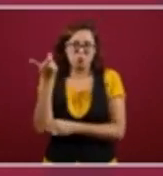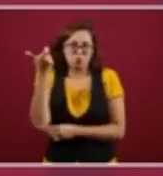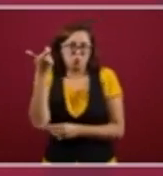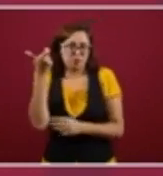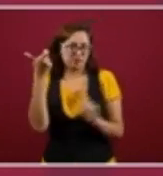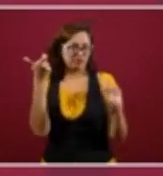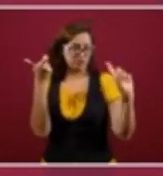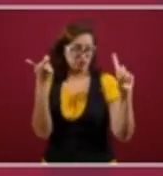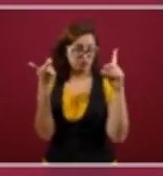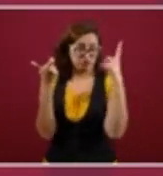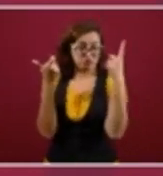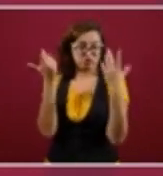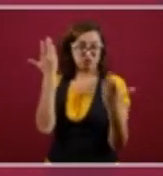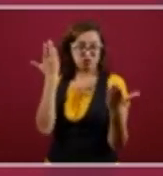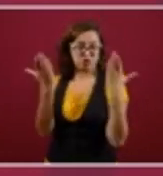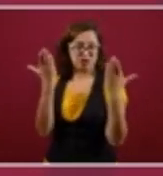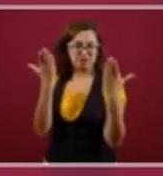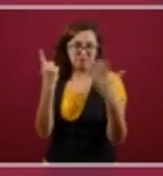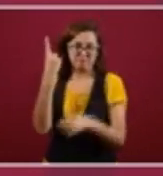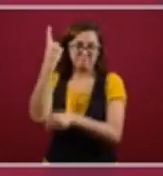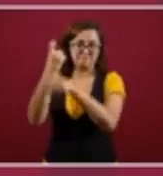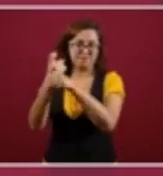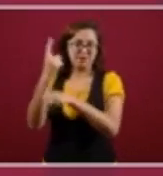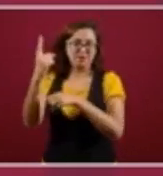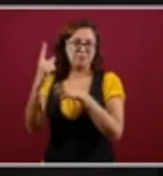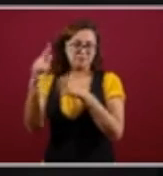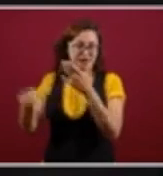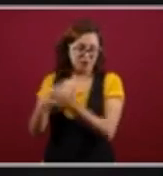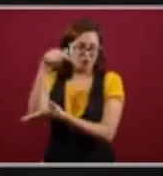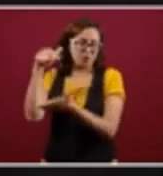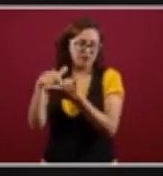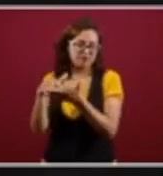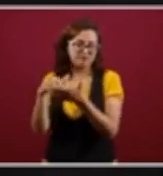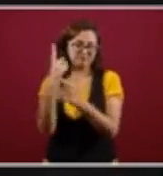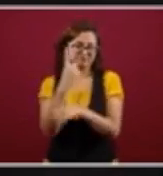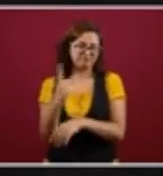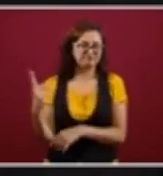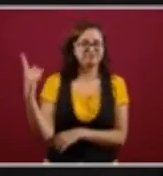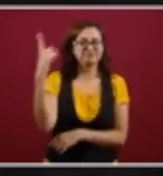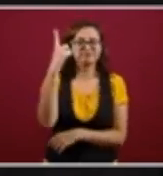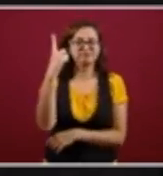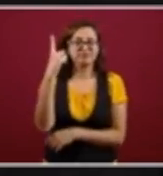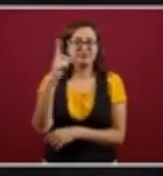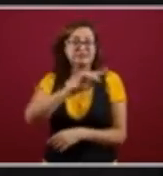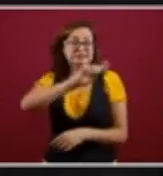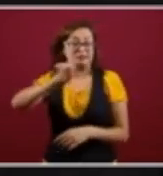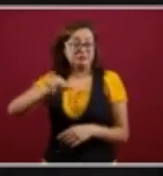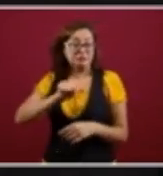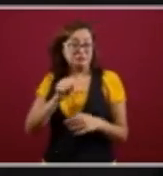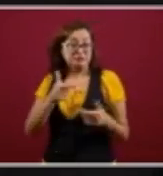fortaleza de nuestra moneda con relación al dólar y